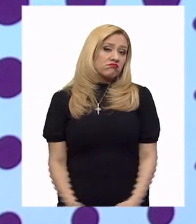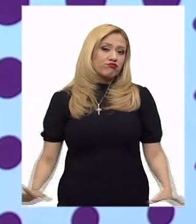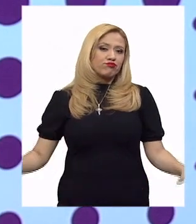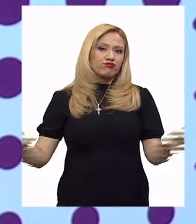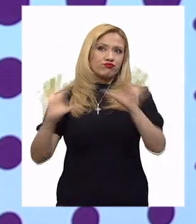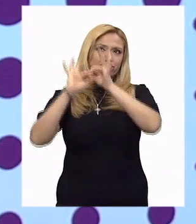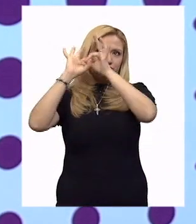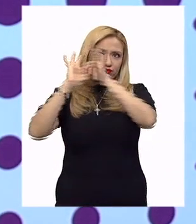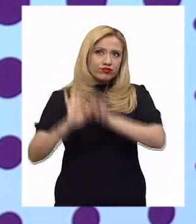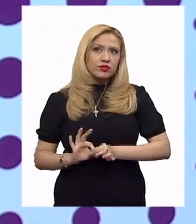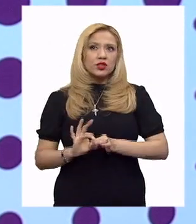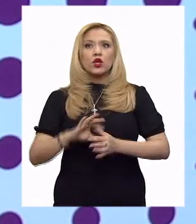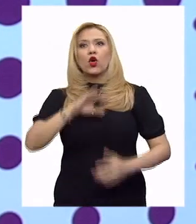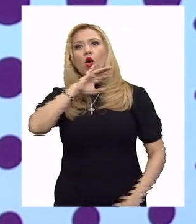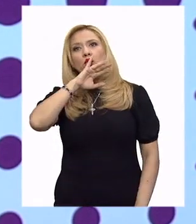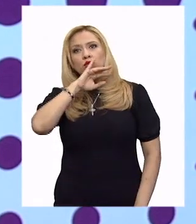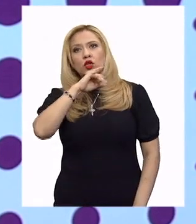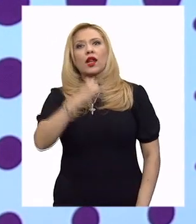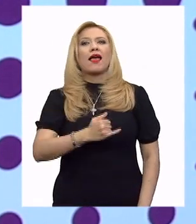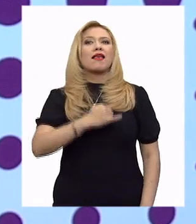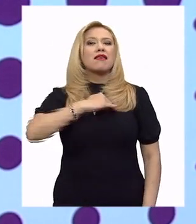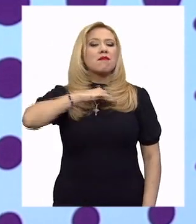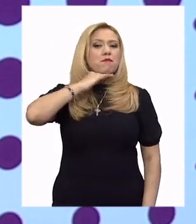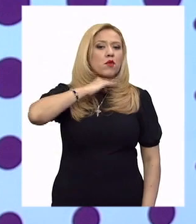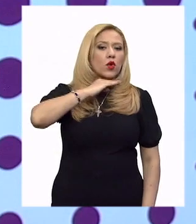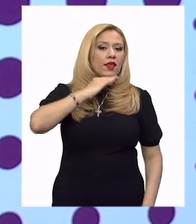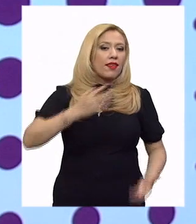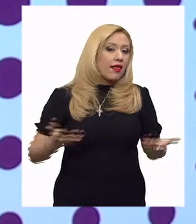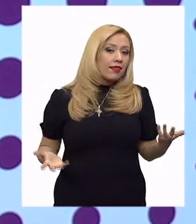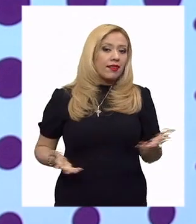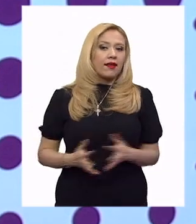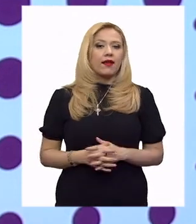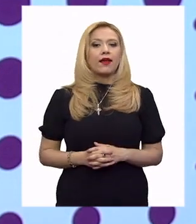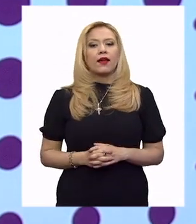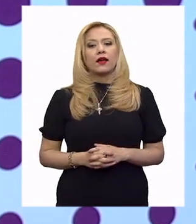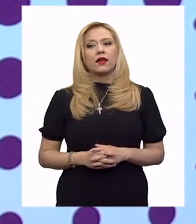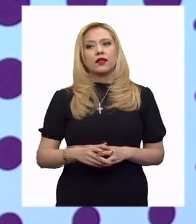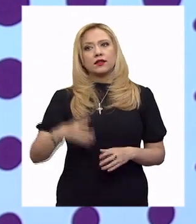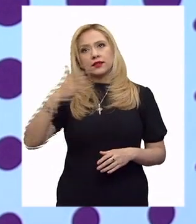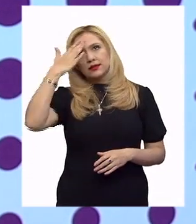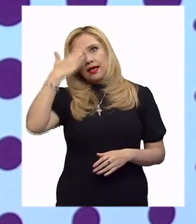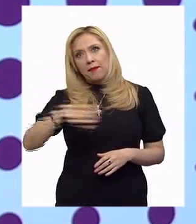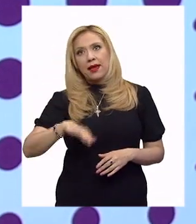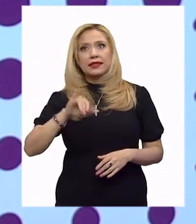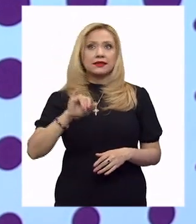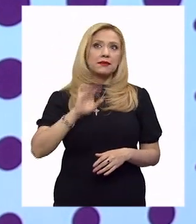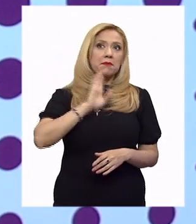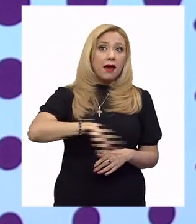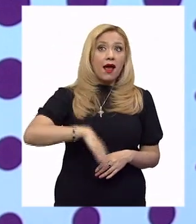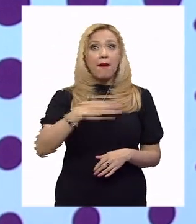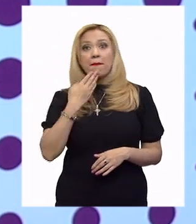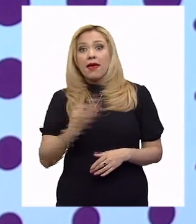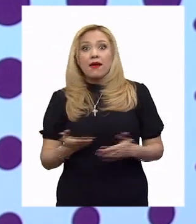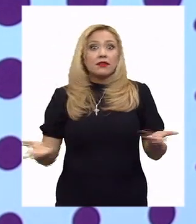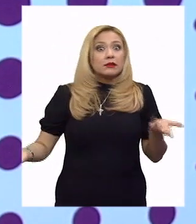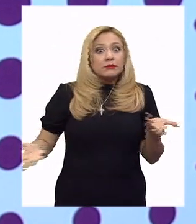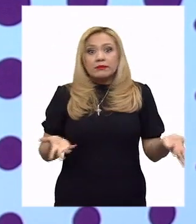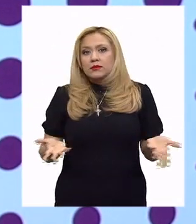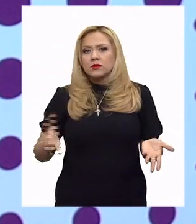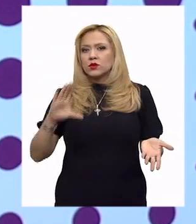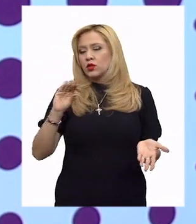vinculada la corrupción con el tema de impunidad, podemos saber si estamos bien o estamos mal, y si sabemos que en México